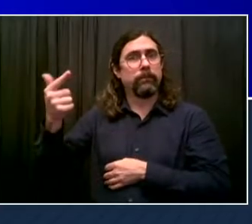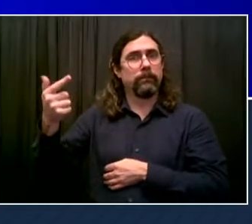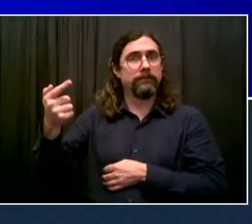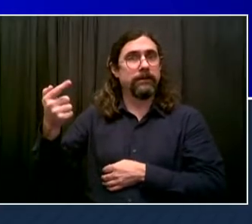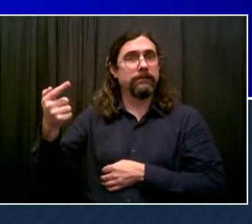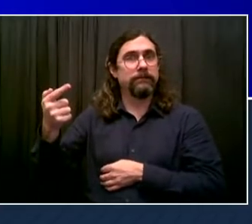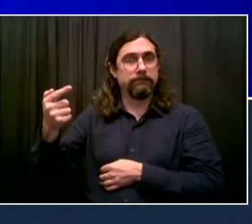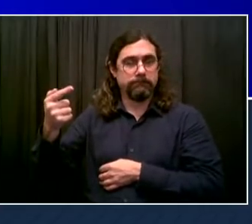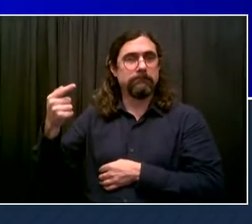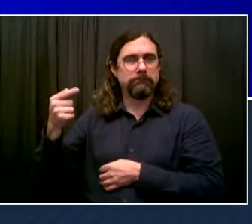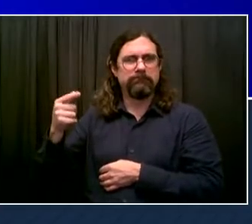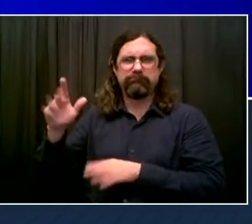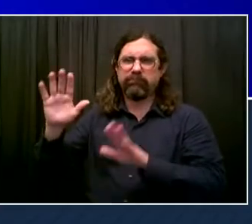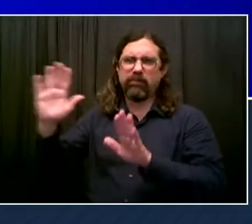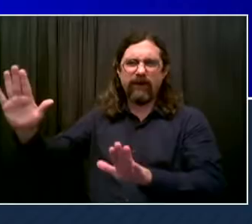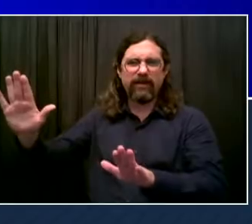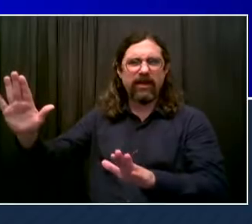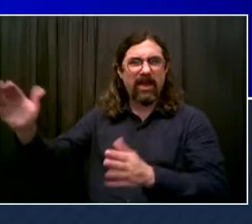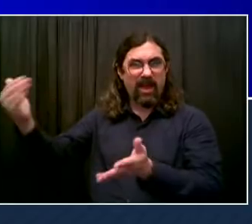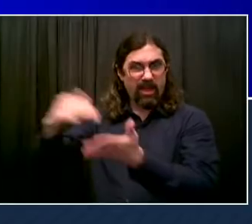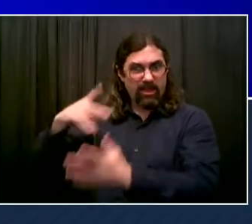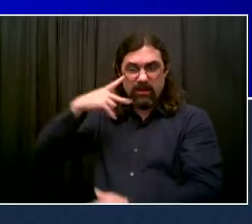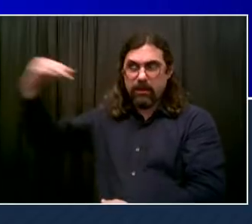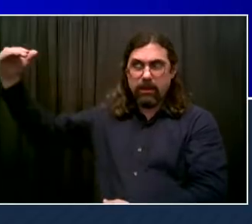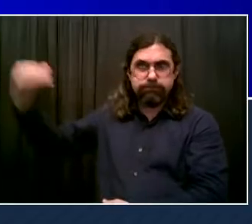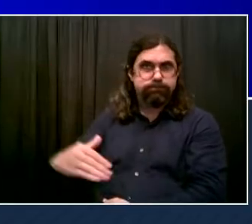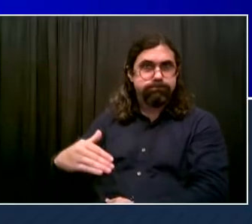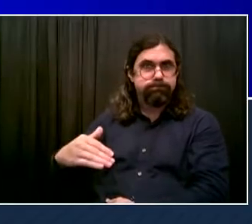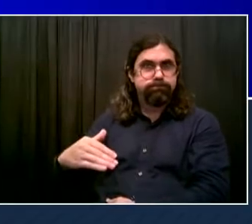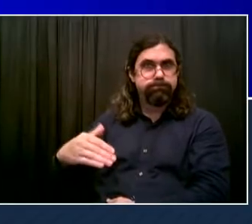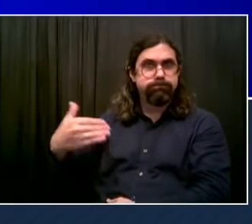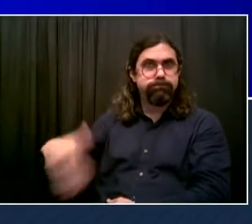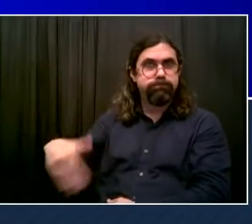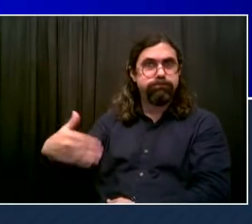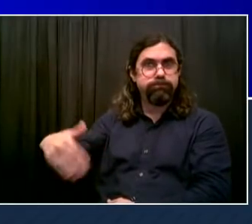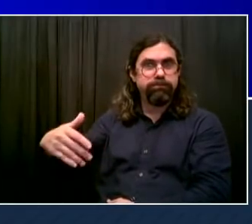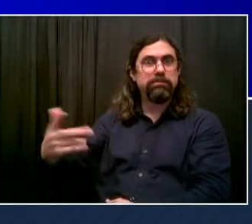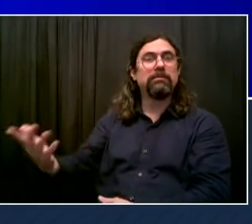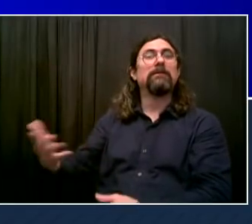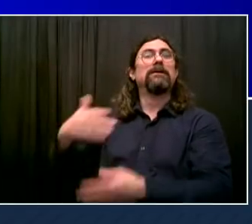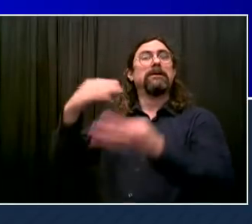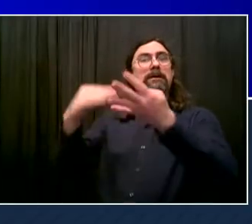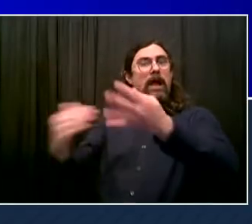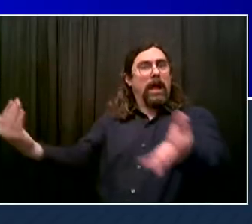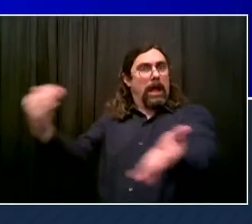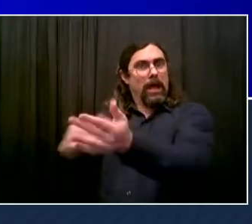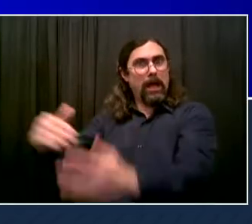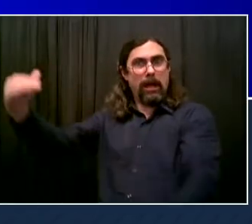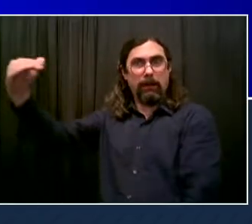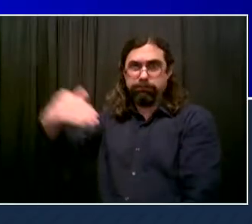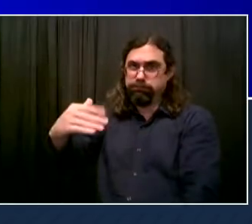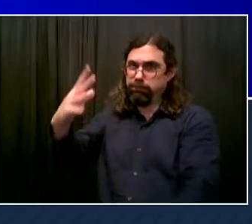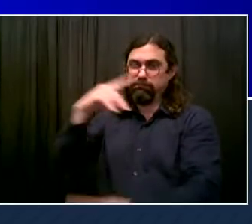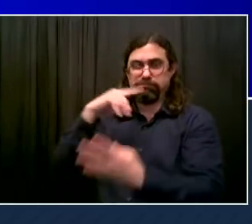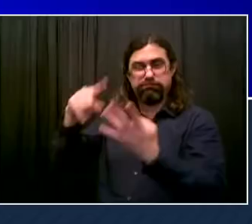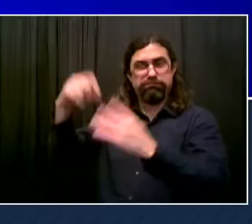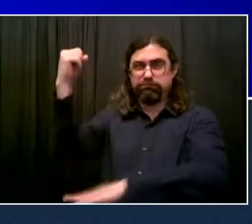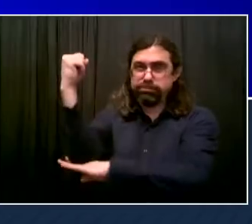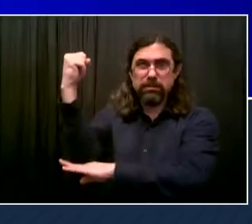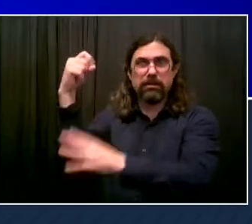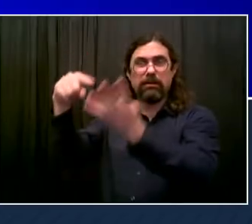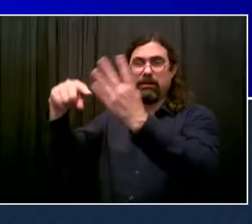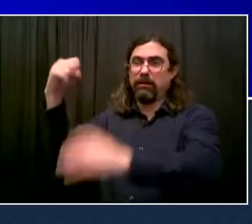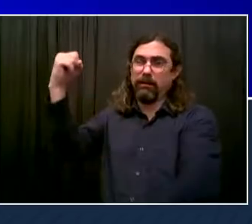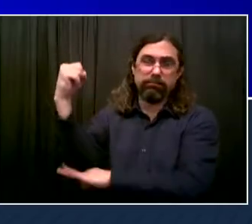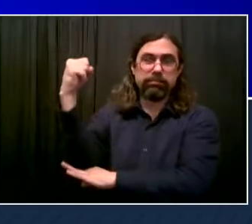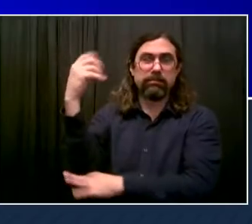vaccinated. Number three, here's our new record. Percentage of people testing positive citywide for COVID-19. Today's report on a 7-day